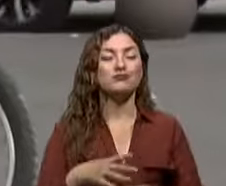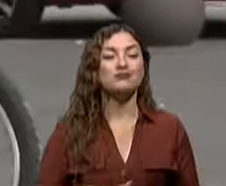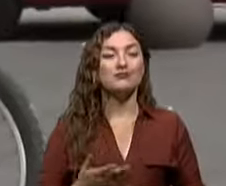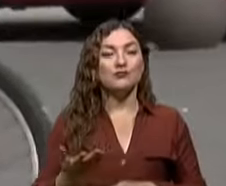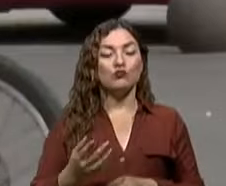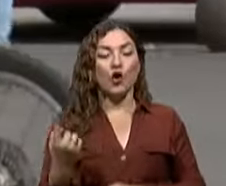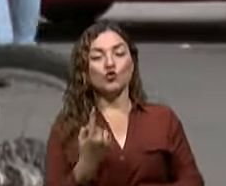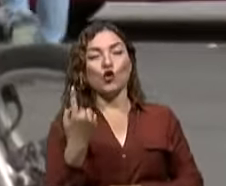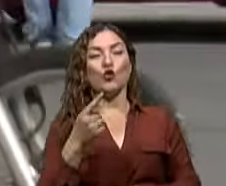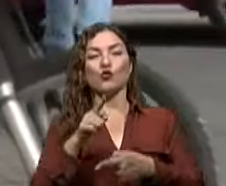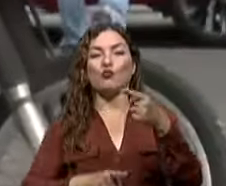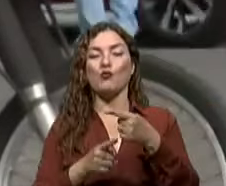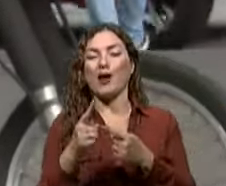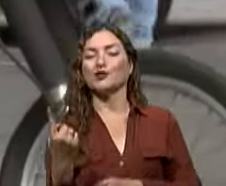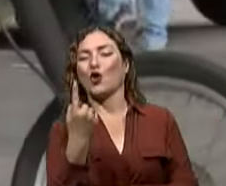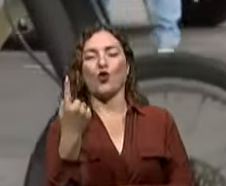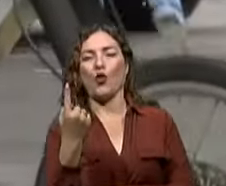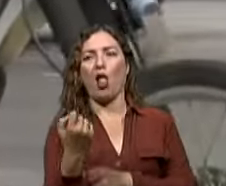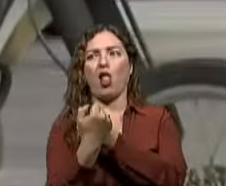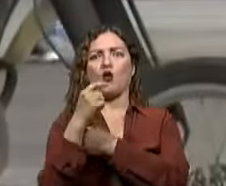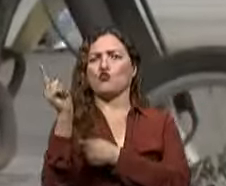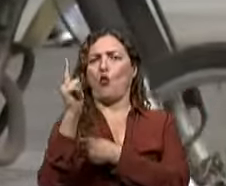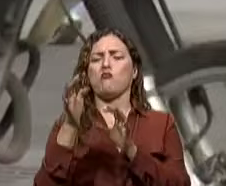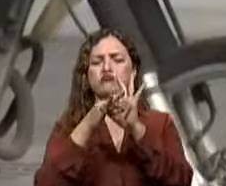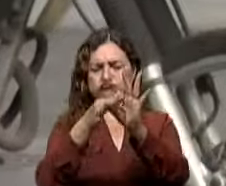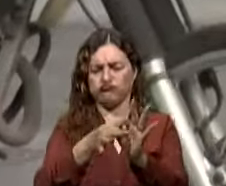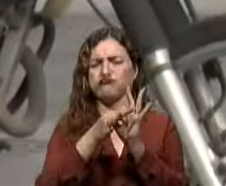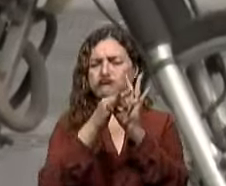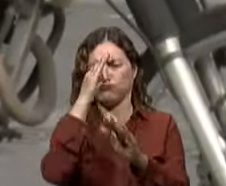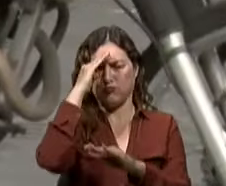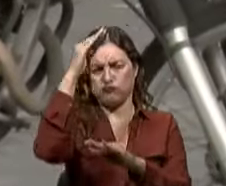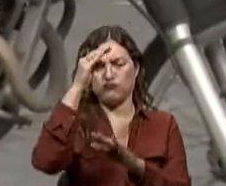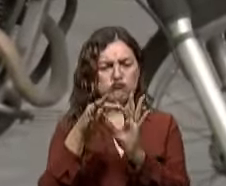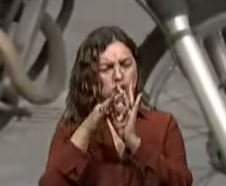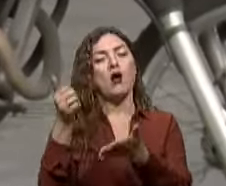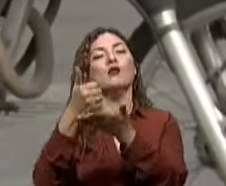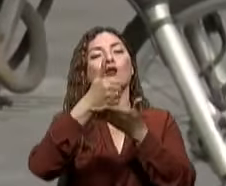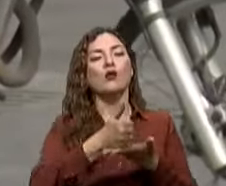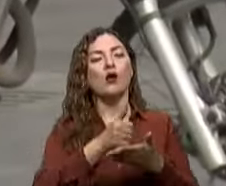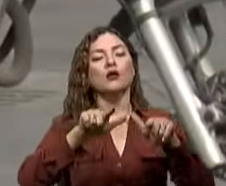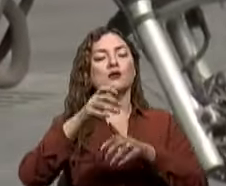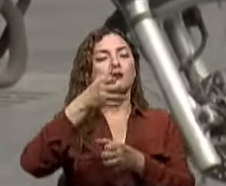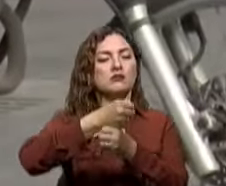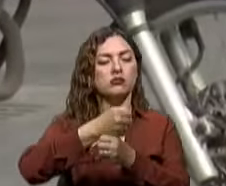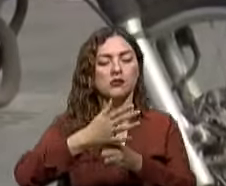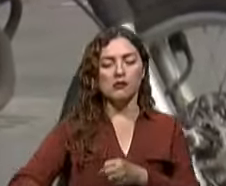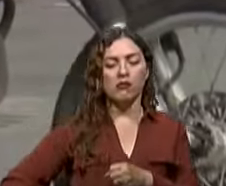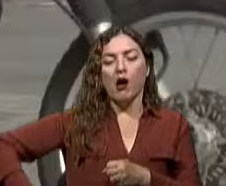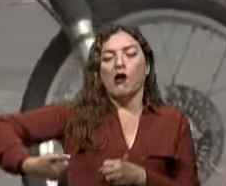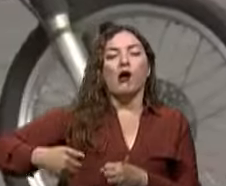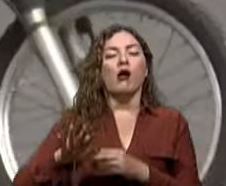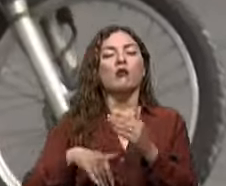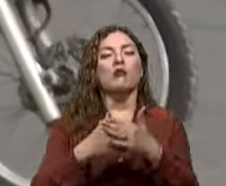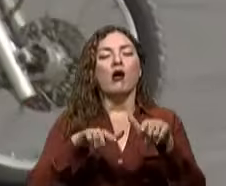no vamos a quedar solos, porque no estamos solos, la policía nos está colaborando conjuntamente, hemos logrado tener un punto seguro aquí en la Plaza del Teatro, el